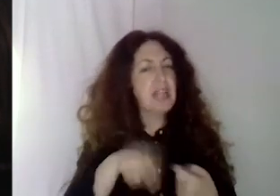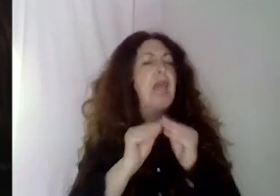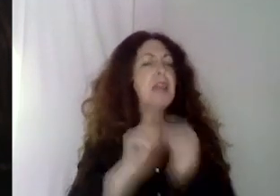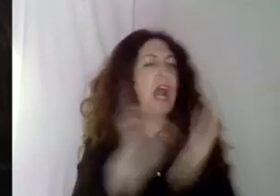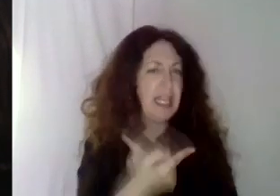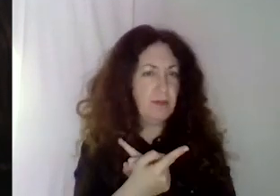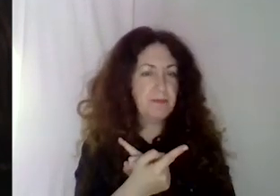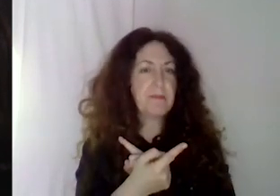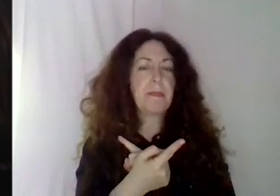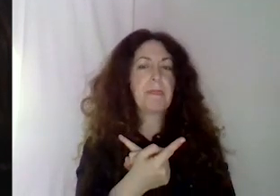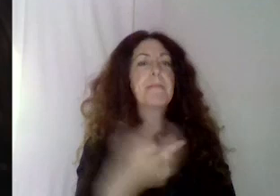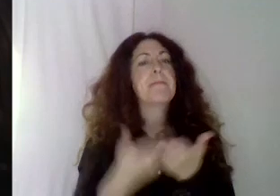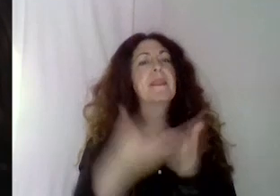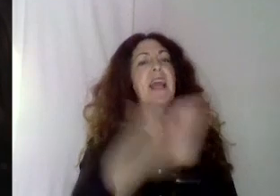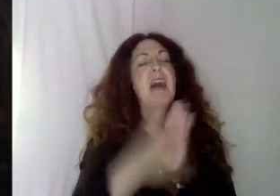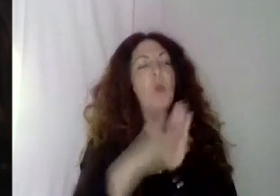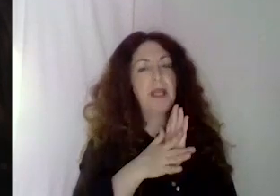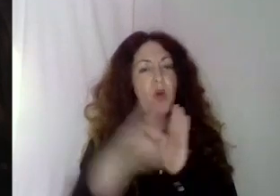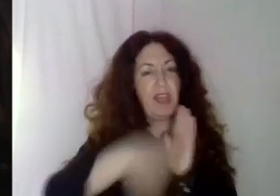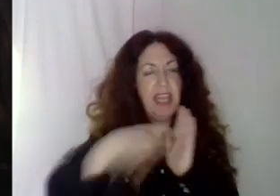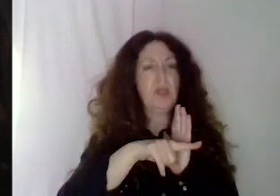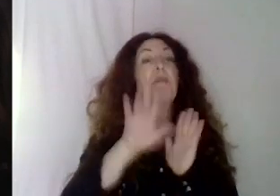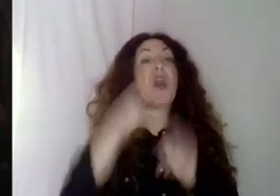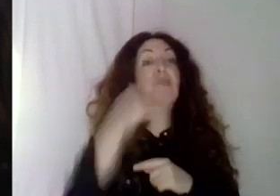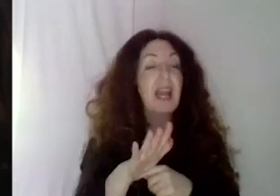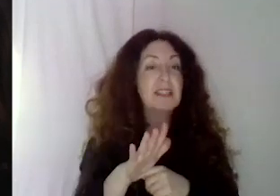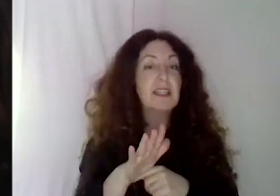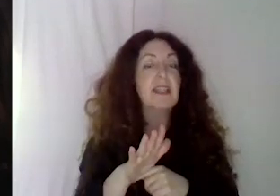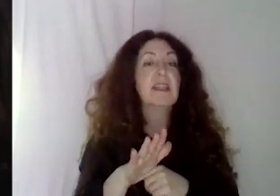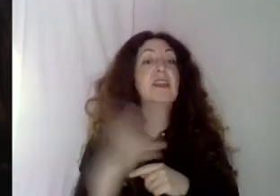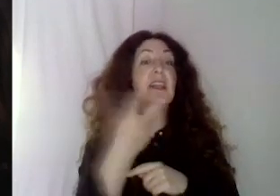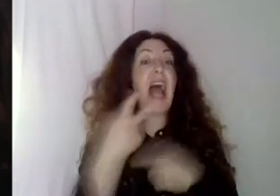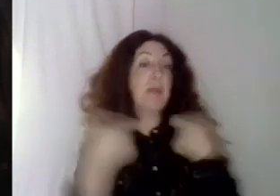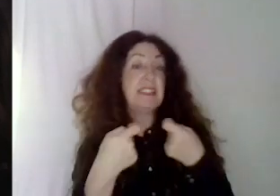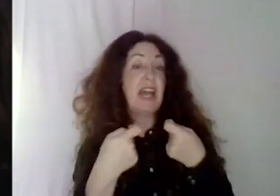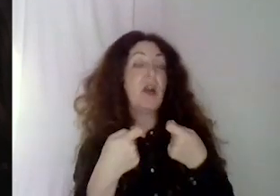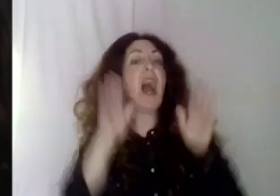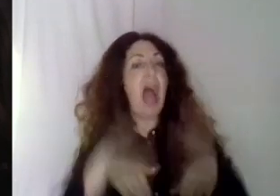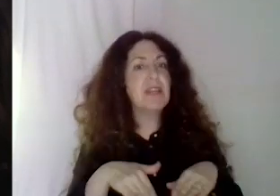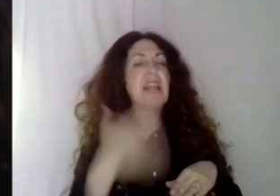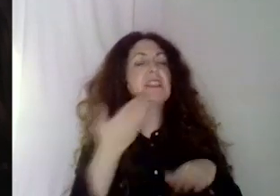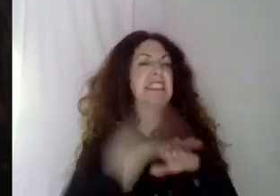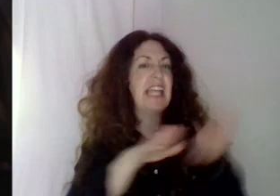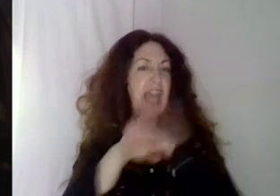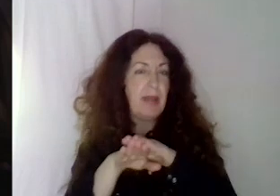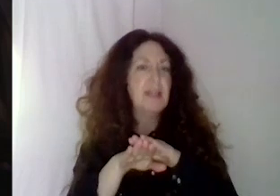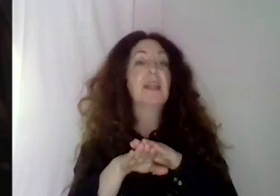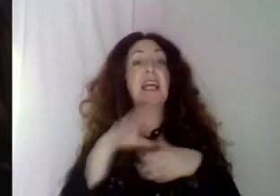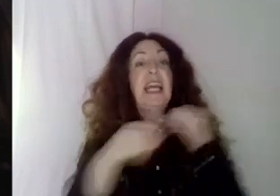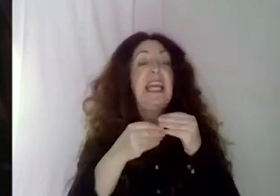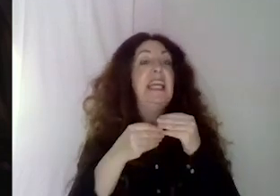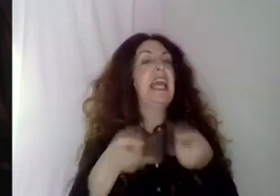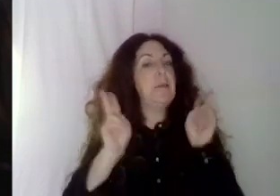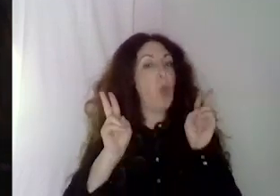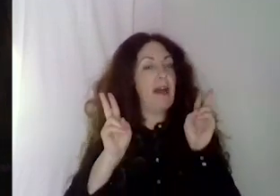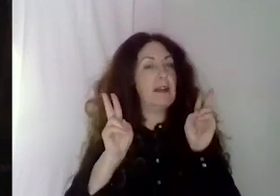sé qué. Pero era Althusser. Y el porvenir, después del giro lingüístico de 1987, que muchas veces